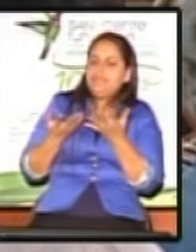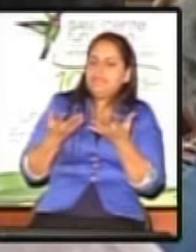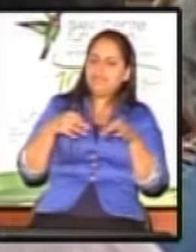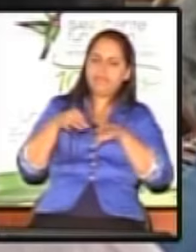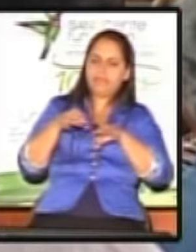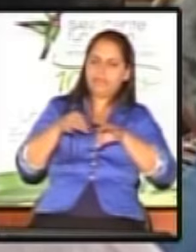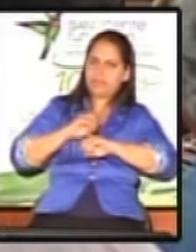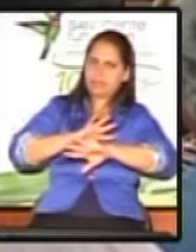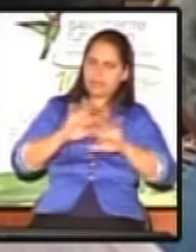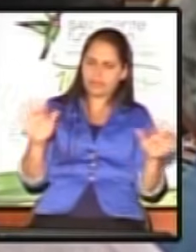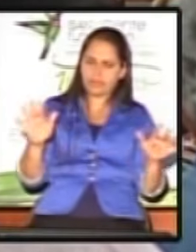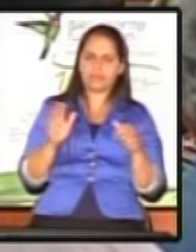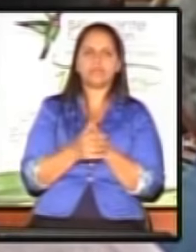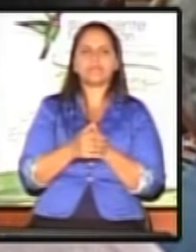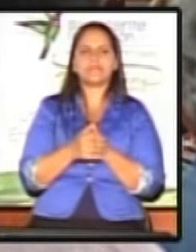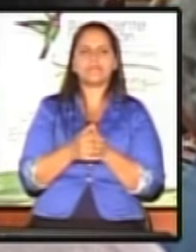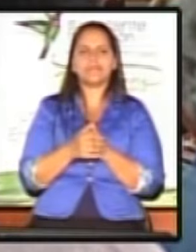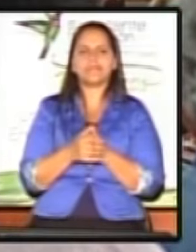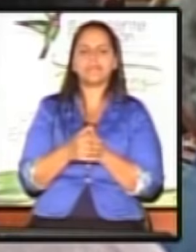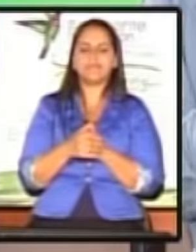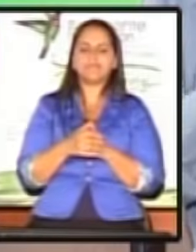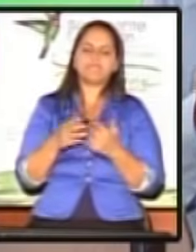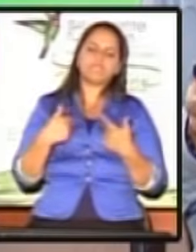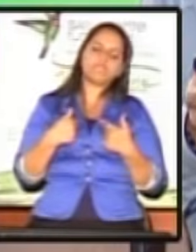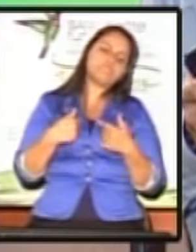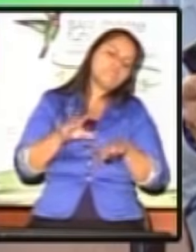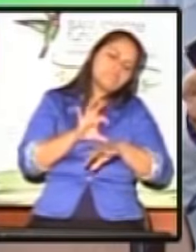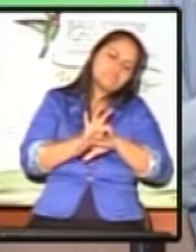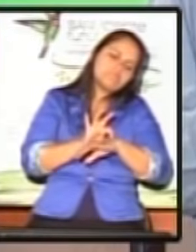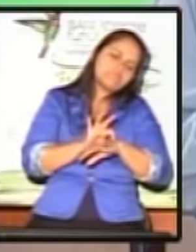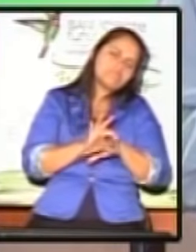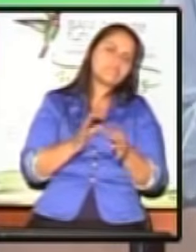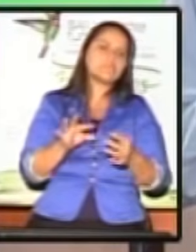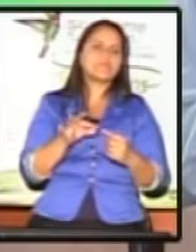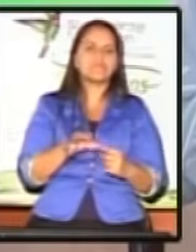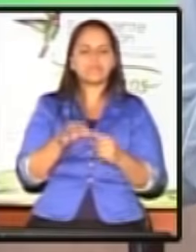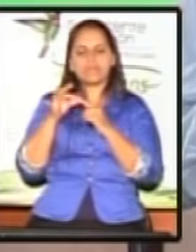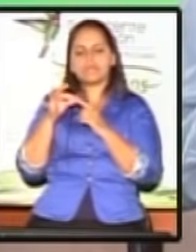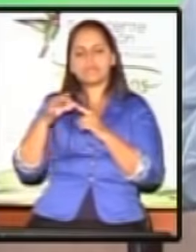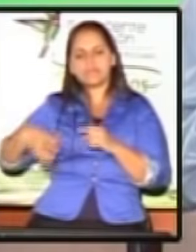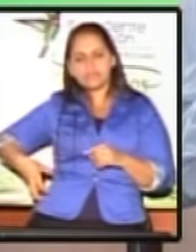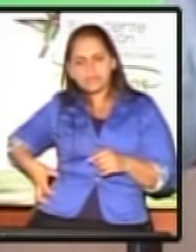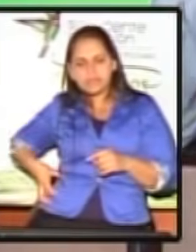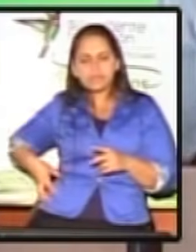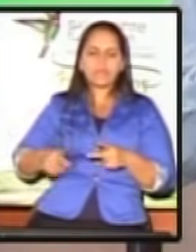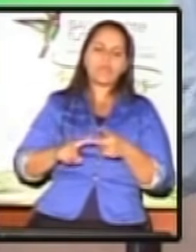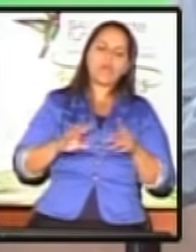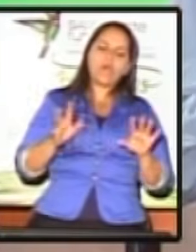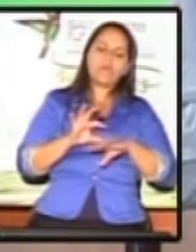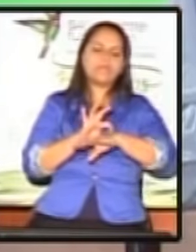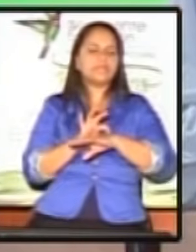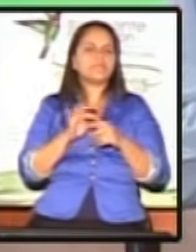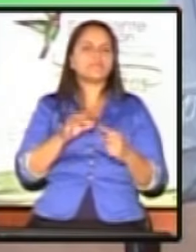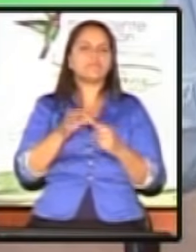terapeutas tratantes, sea el oncólogo y el médico paliativista. En ese sentido van a ustedes estar apersonados de esa realidad